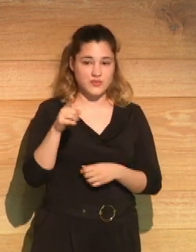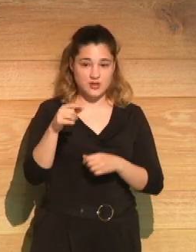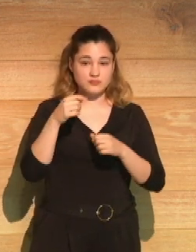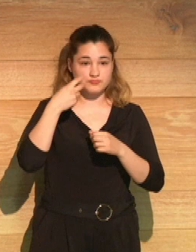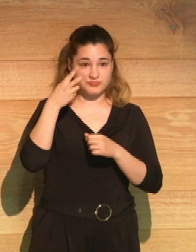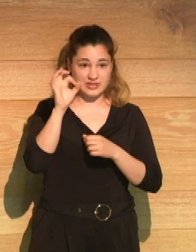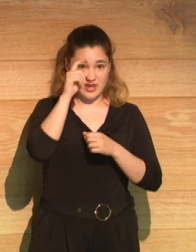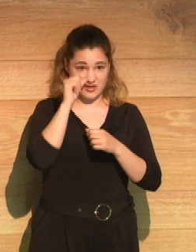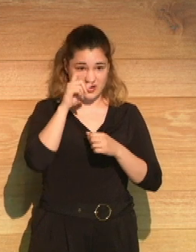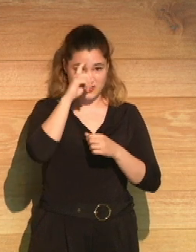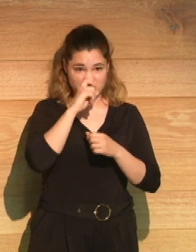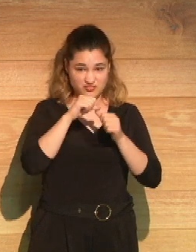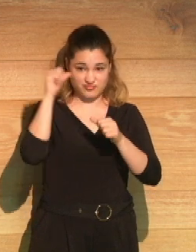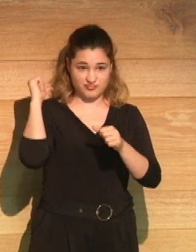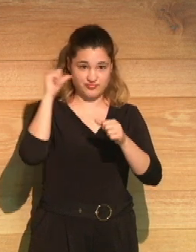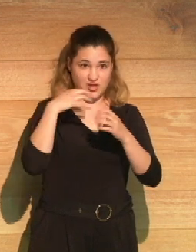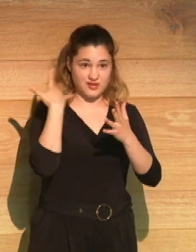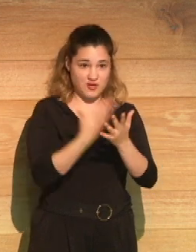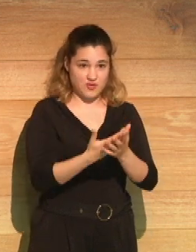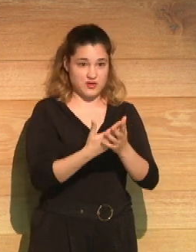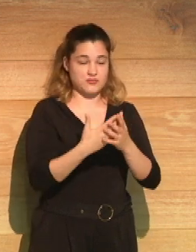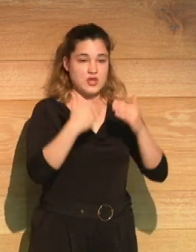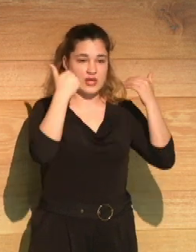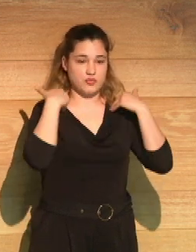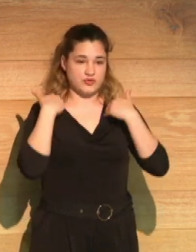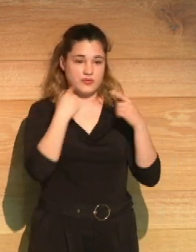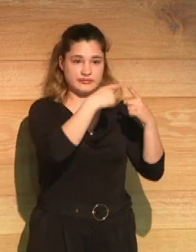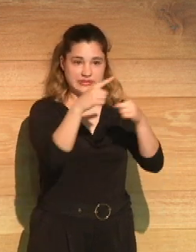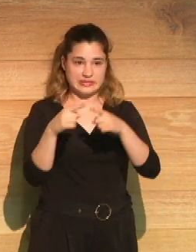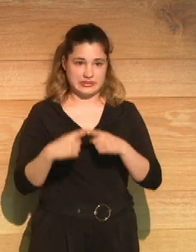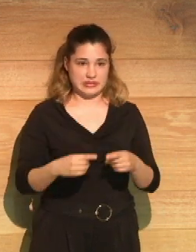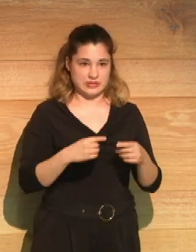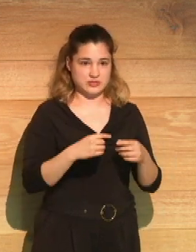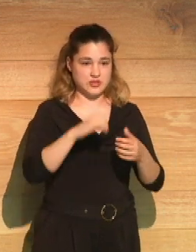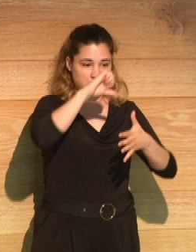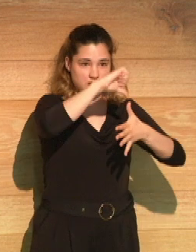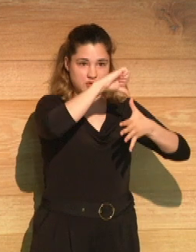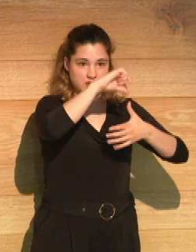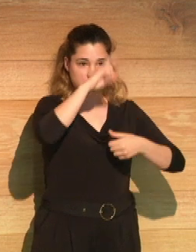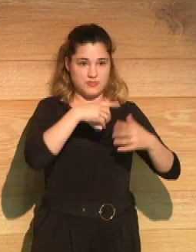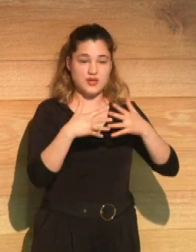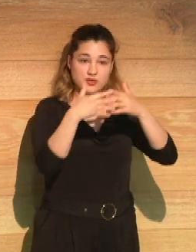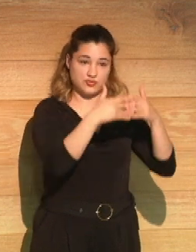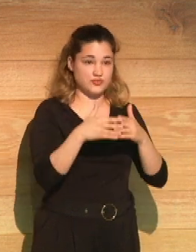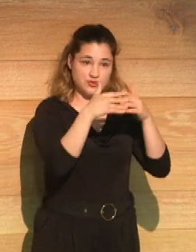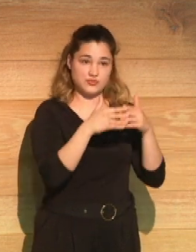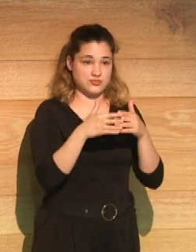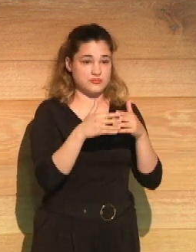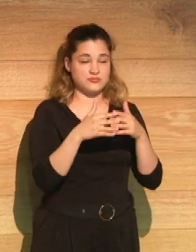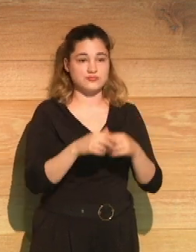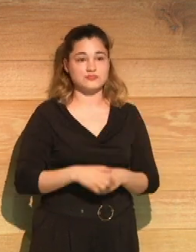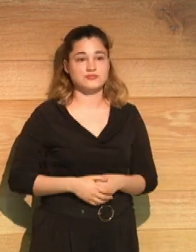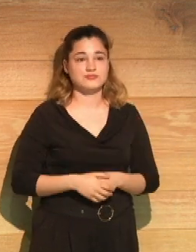ha ocupado diversos cargos ejecutivos en organizaciones culturales en América Latina y los Estados Unidos, en los cuales